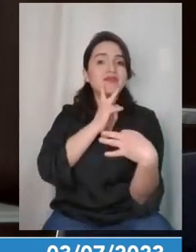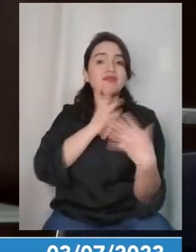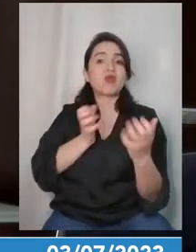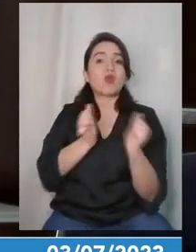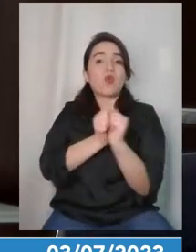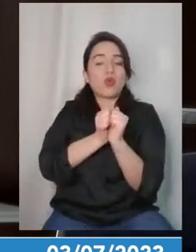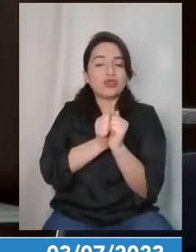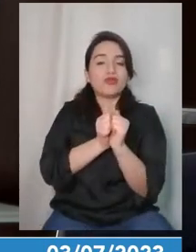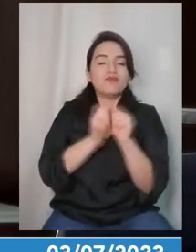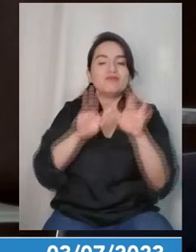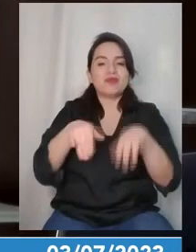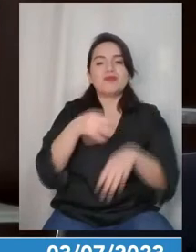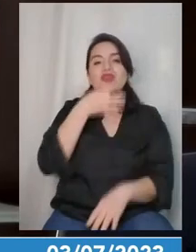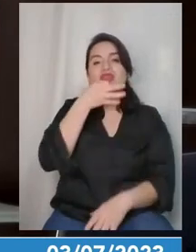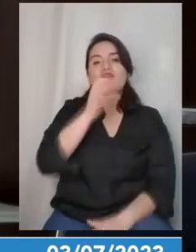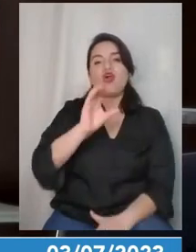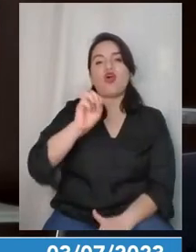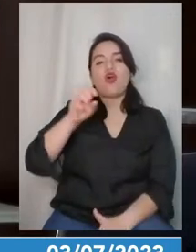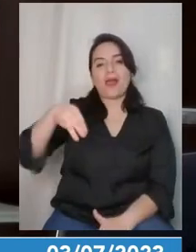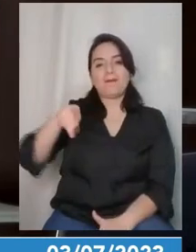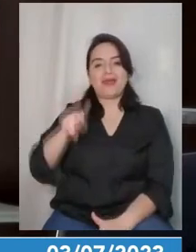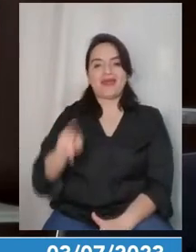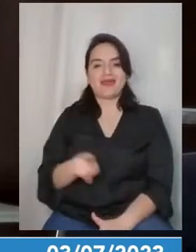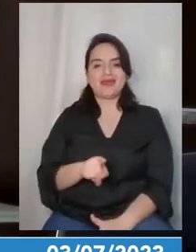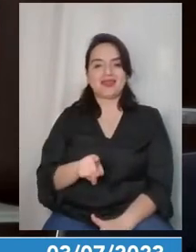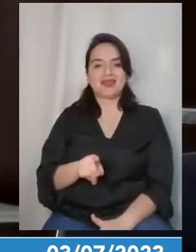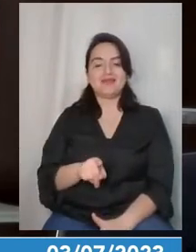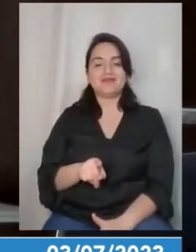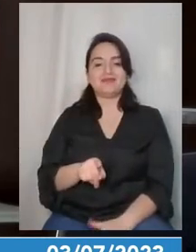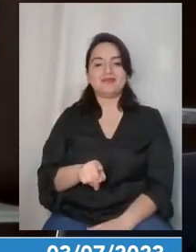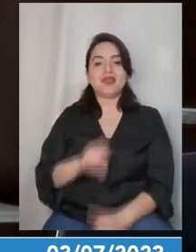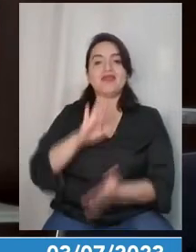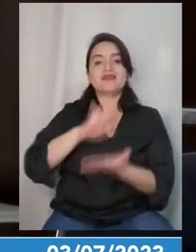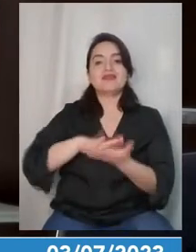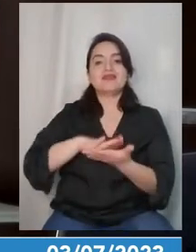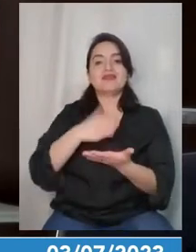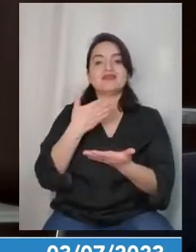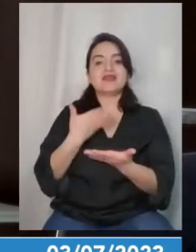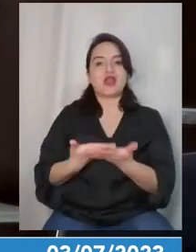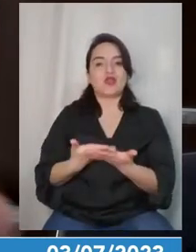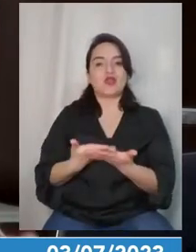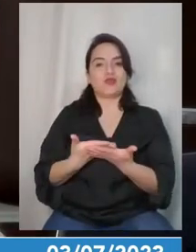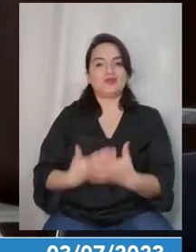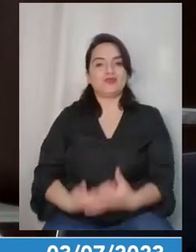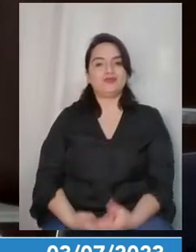de la Salud en el concepto Una Salud o One Health.